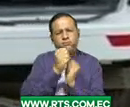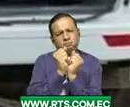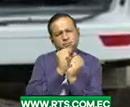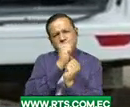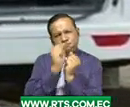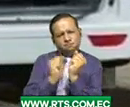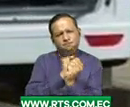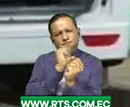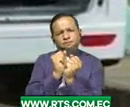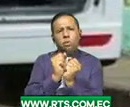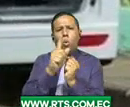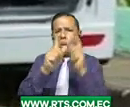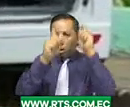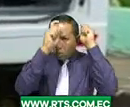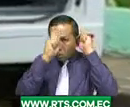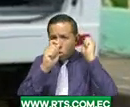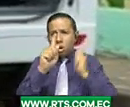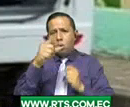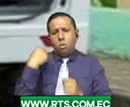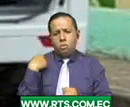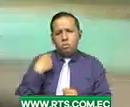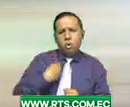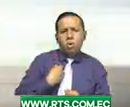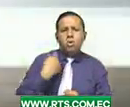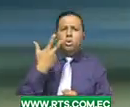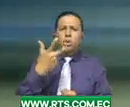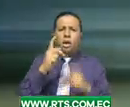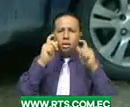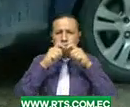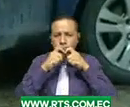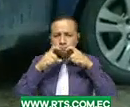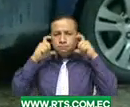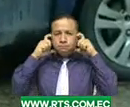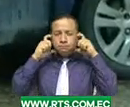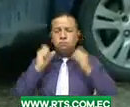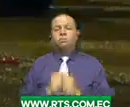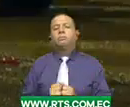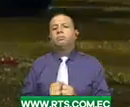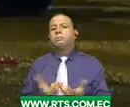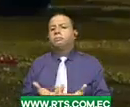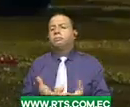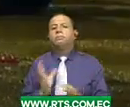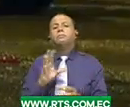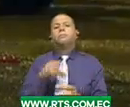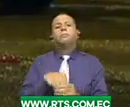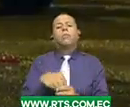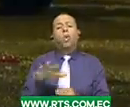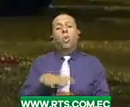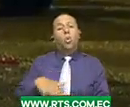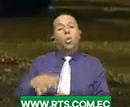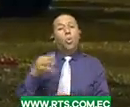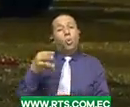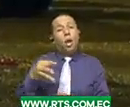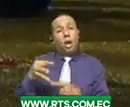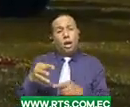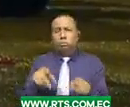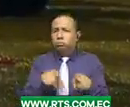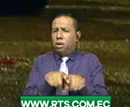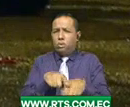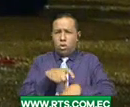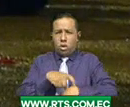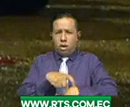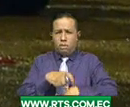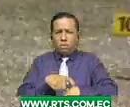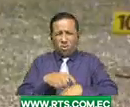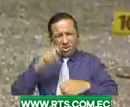documentos, una gorra, un bolso y 3 mascarillas. En la Ciudadela Primavera 2, casi a la misma hora del hallazgo en el